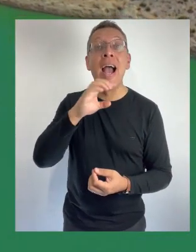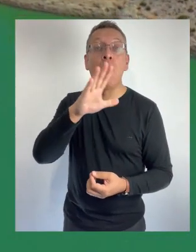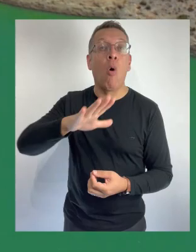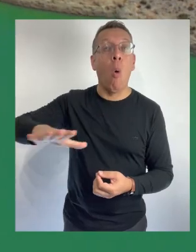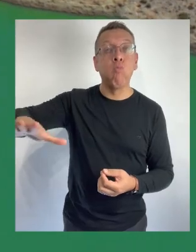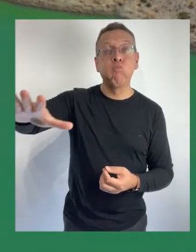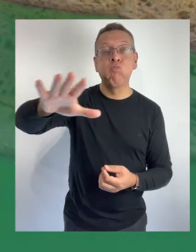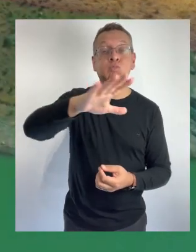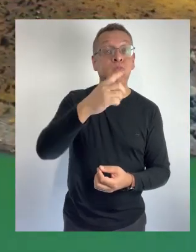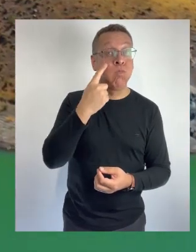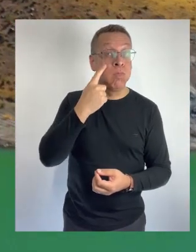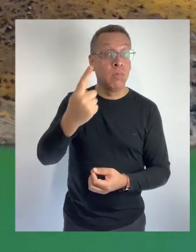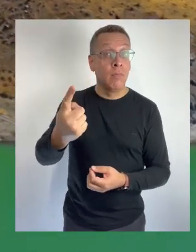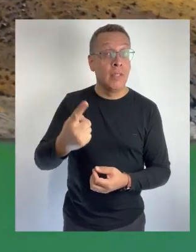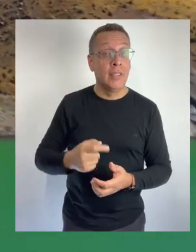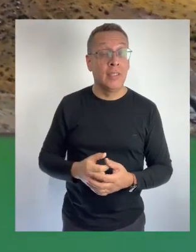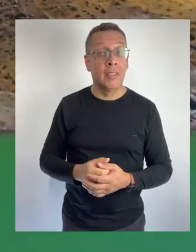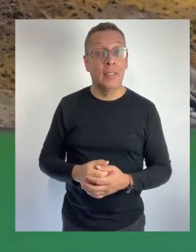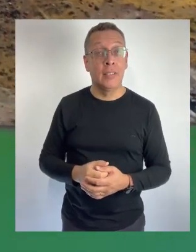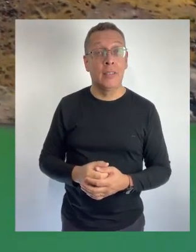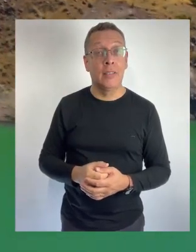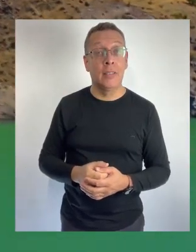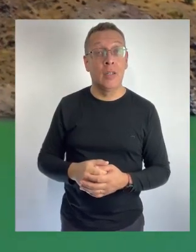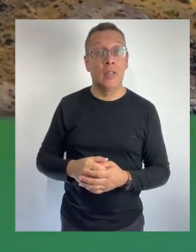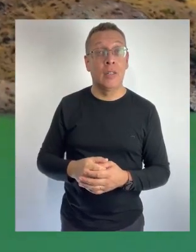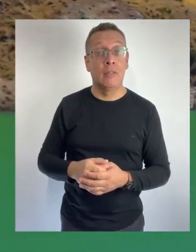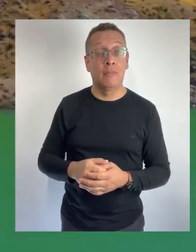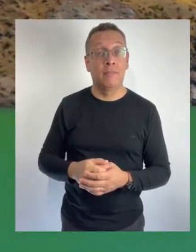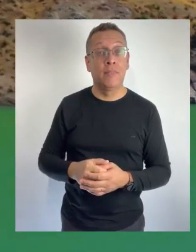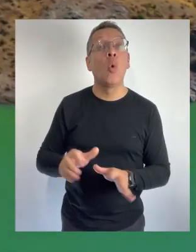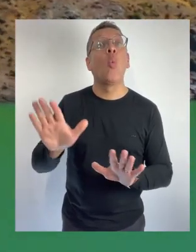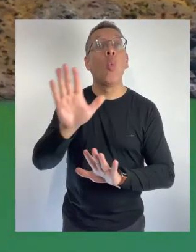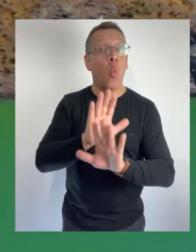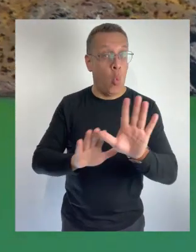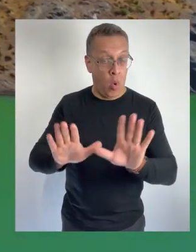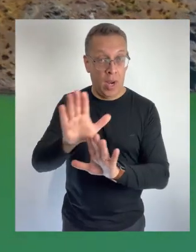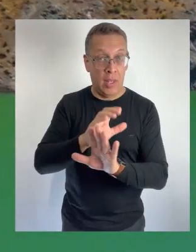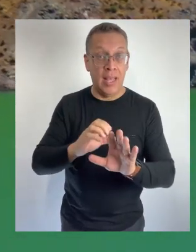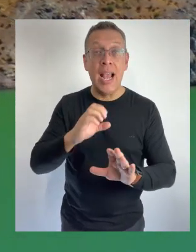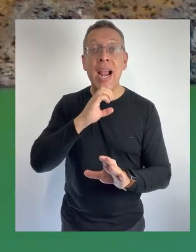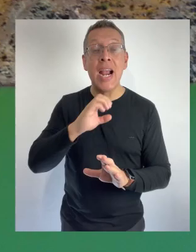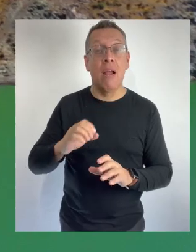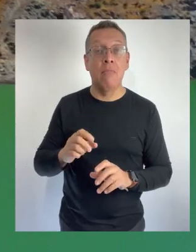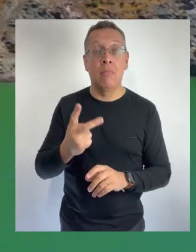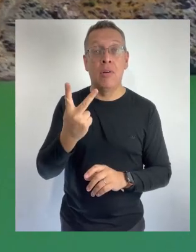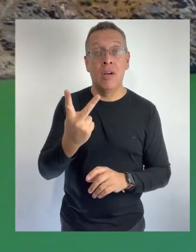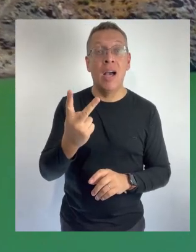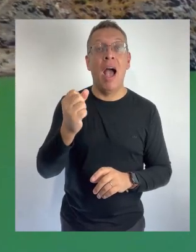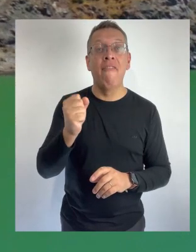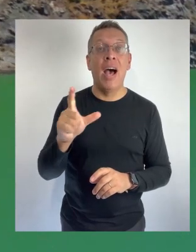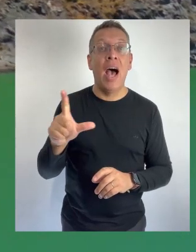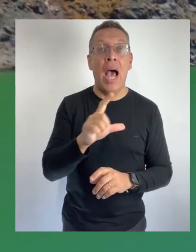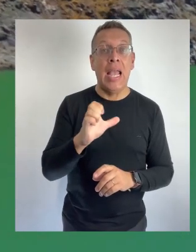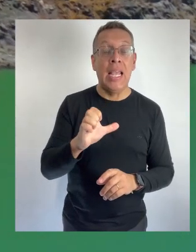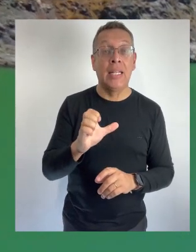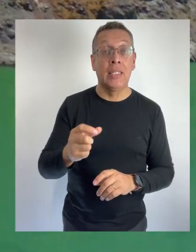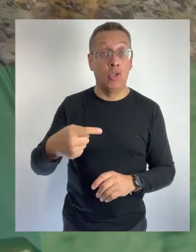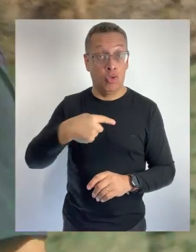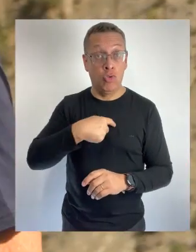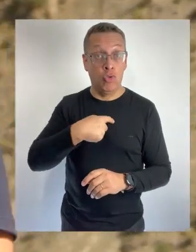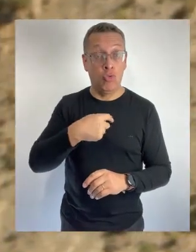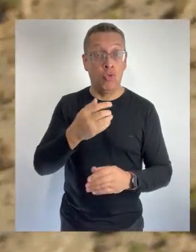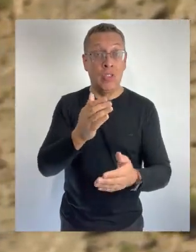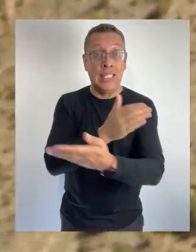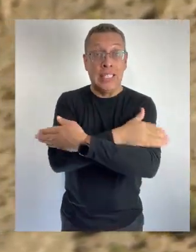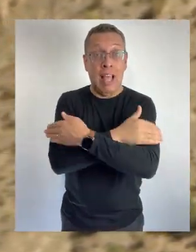el Valle de Aconcagua, lo cual tenemos que cuidar mucho el entorno de nuestro valle. Yo soy nacido y criado en San Felipe,